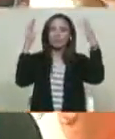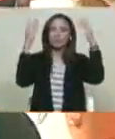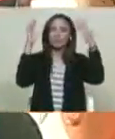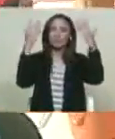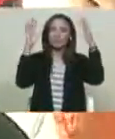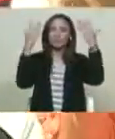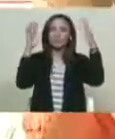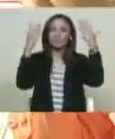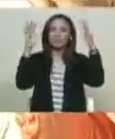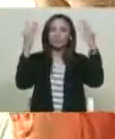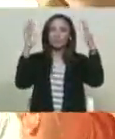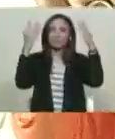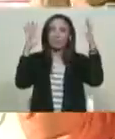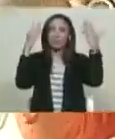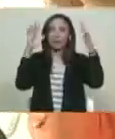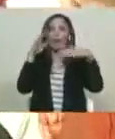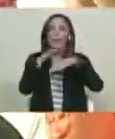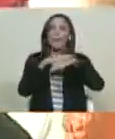maestro, ministro del Trabajo.